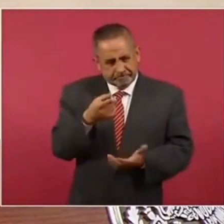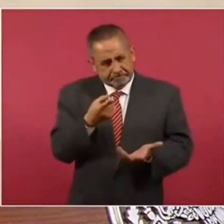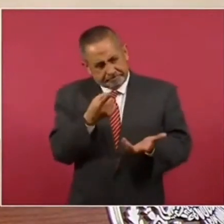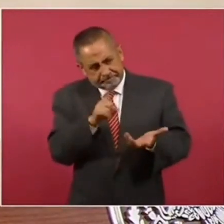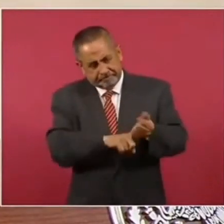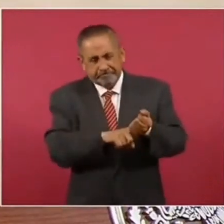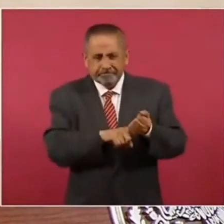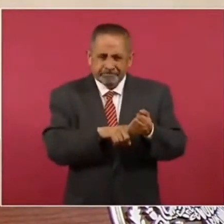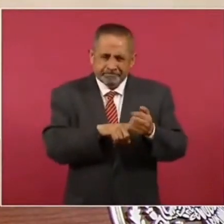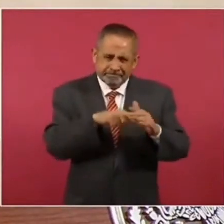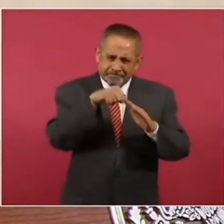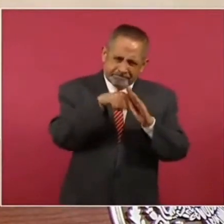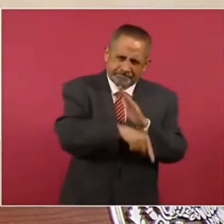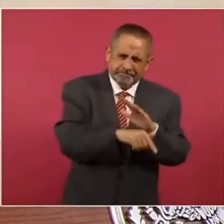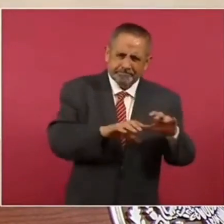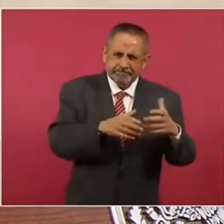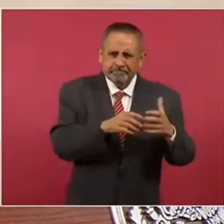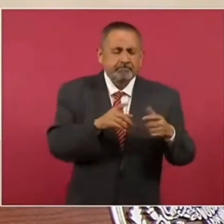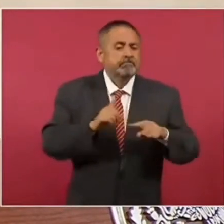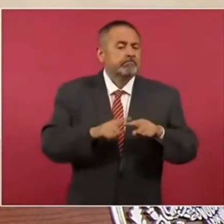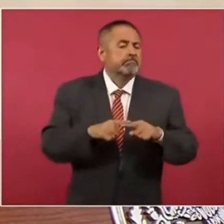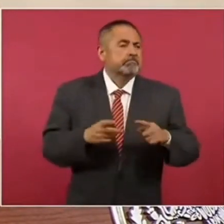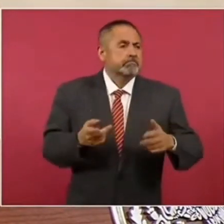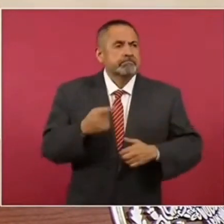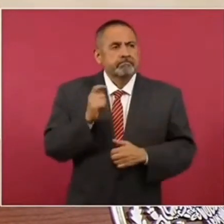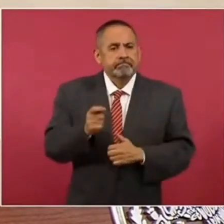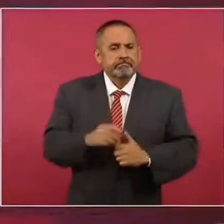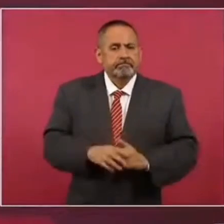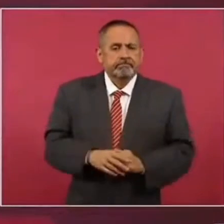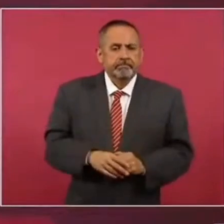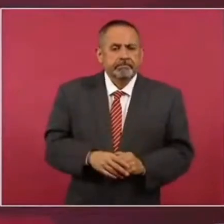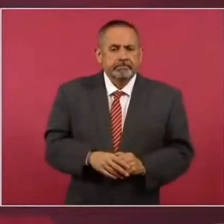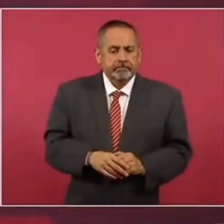estructural. Lo que sucedió,